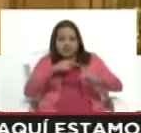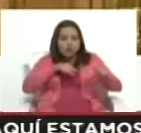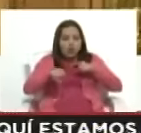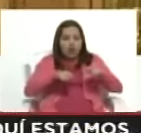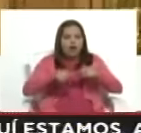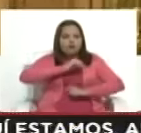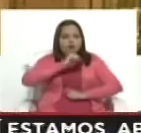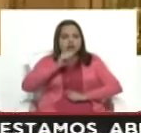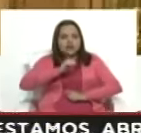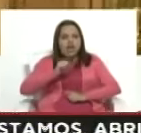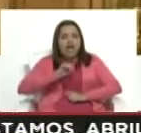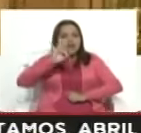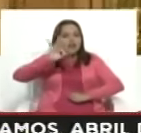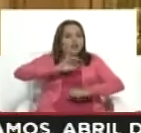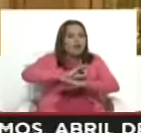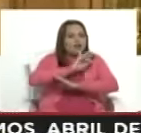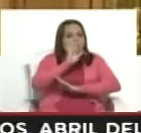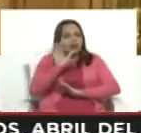las 3 de la mañana.